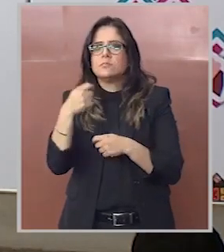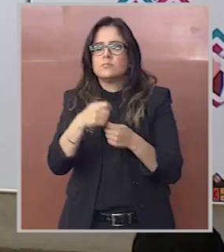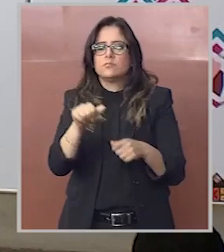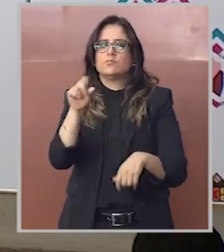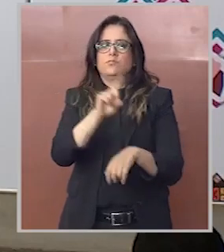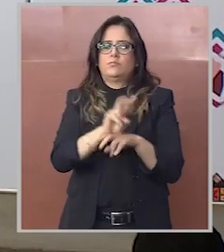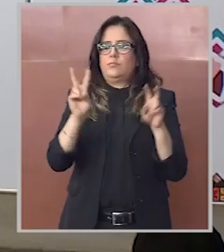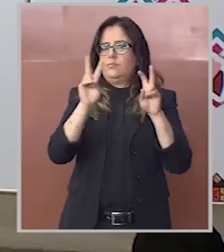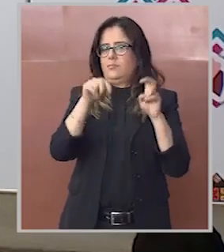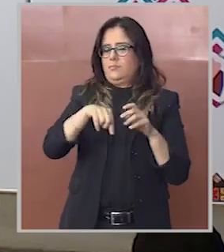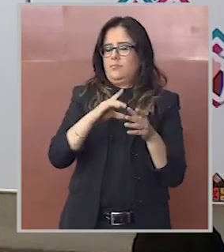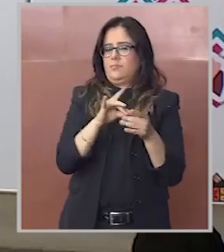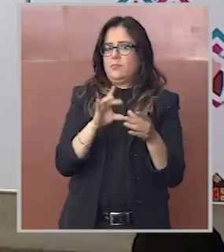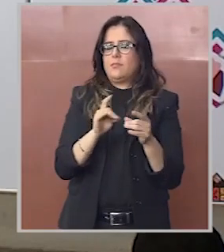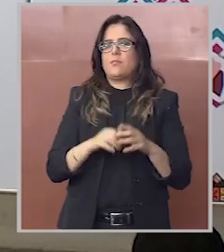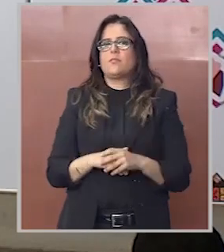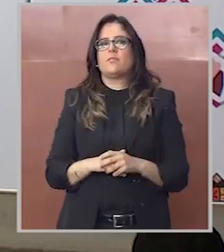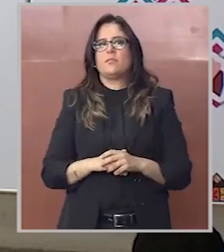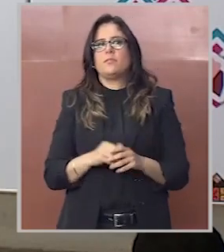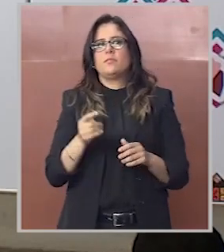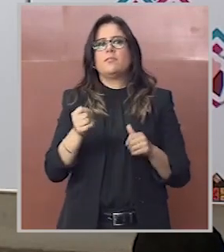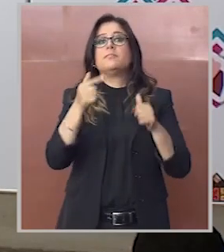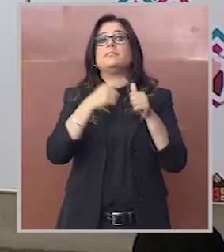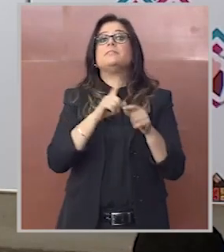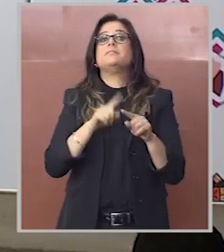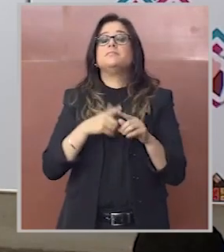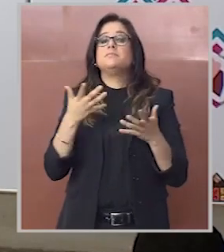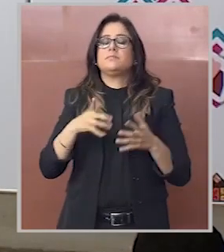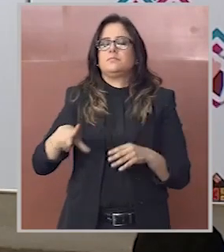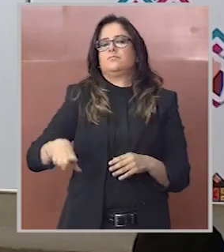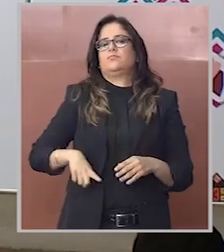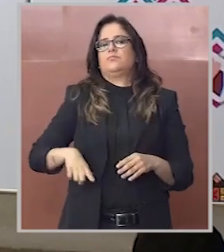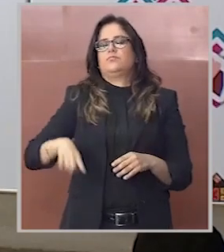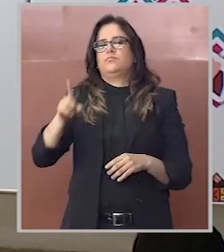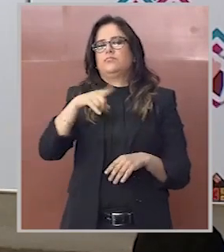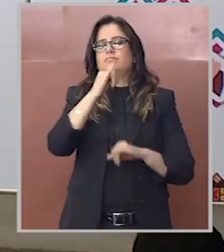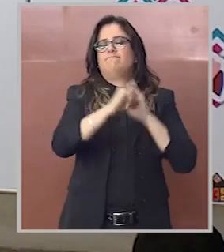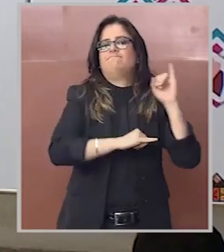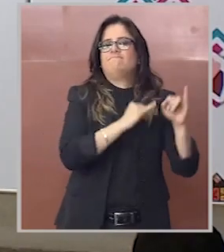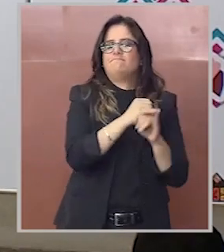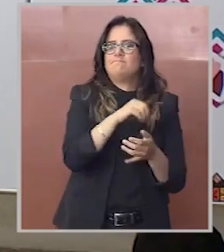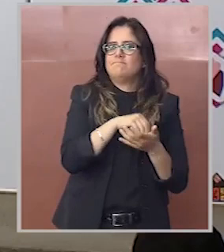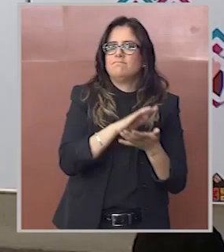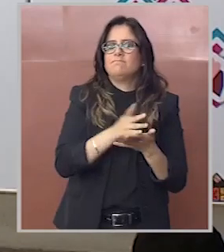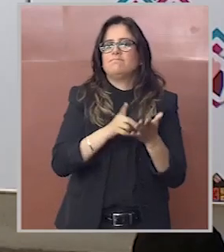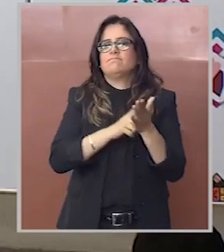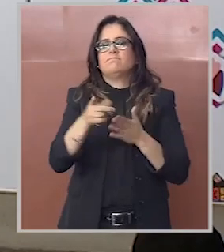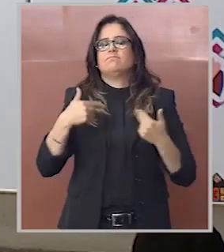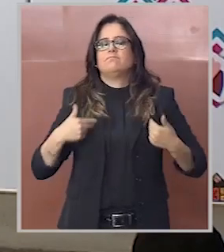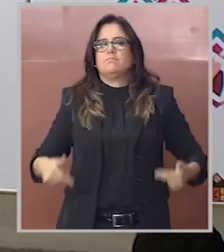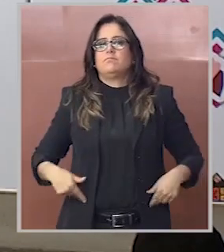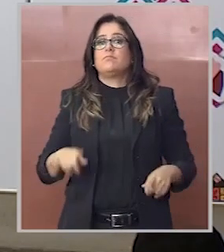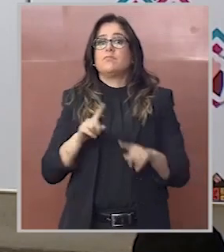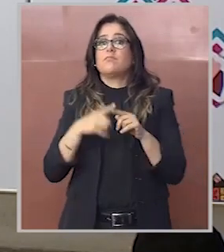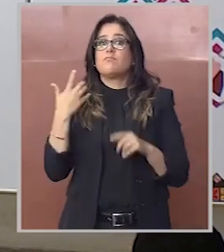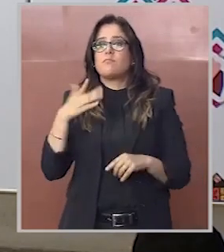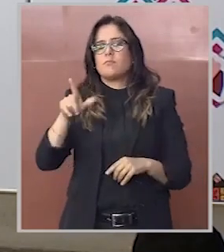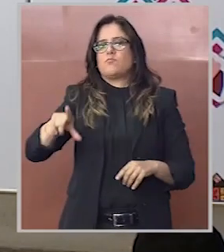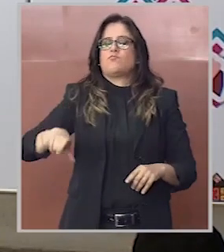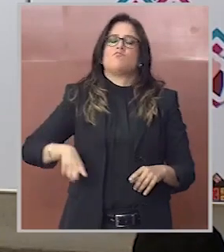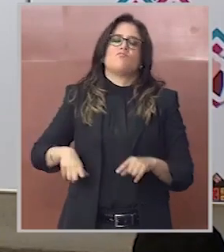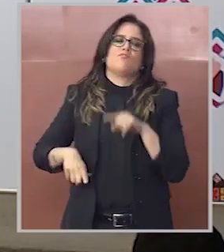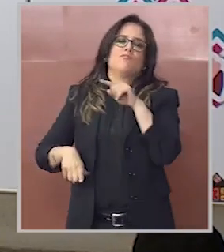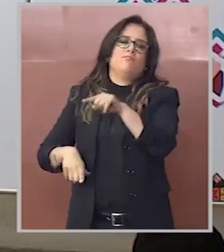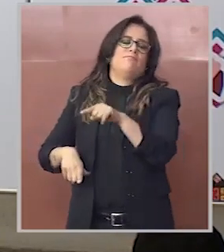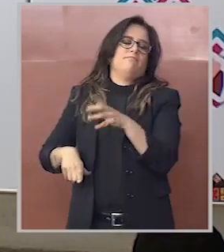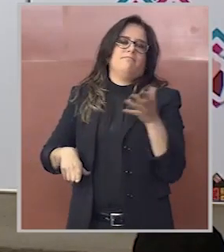los estados en el lenguaje internacional en el lenguaje de Derechos Humanos son los estados claramente y aquí quiero hacer una pequeña nota y cuando